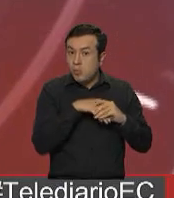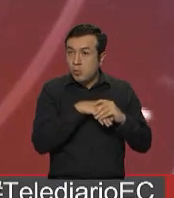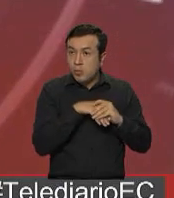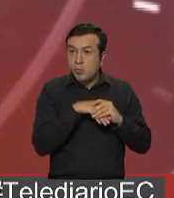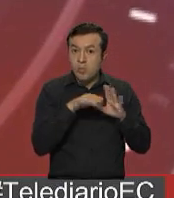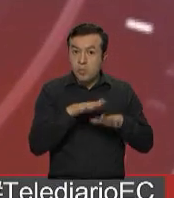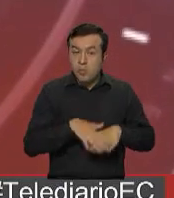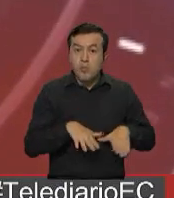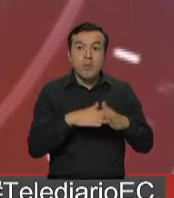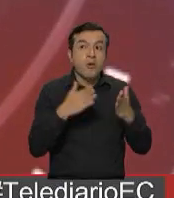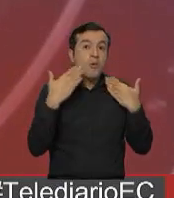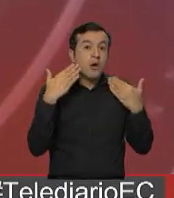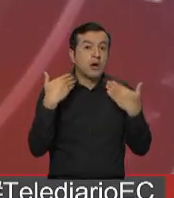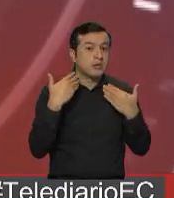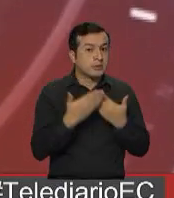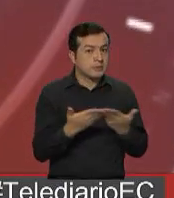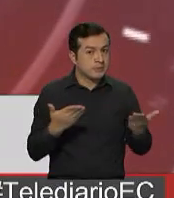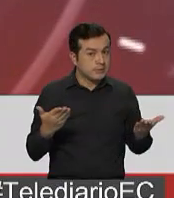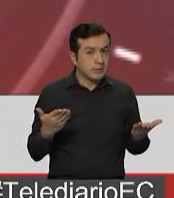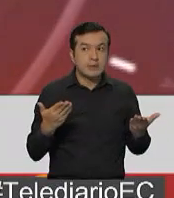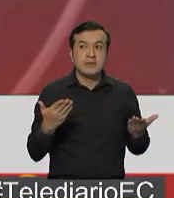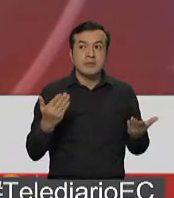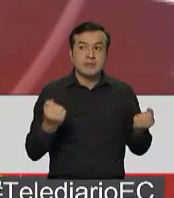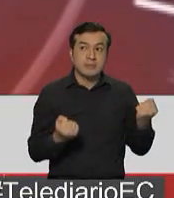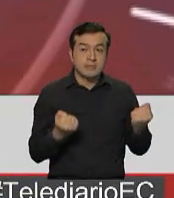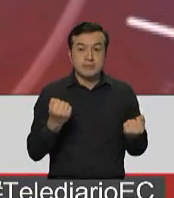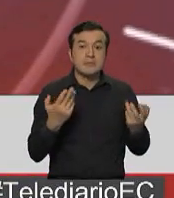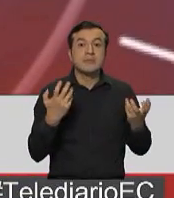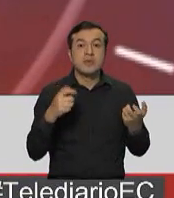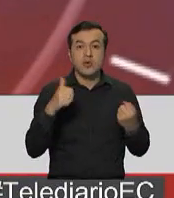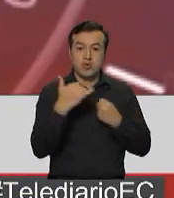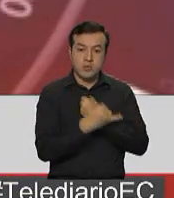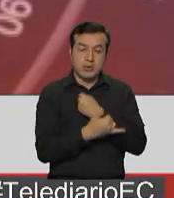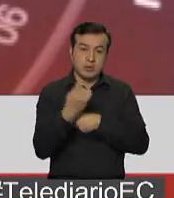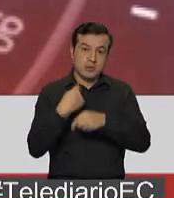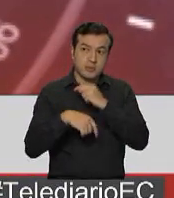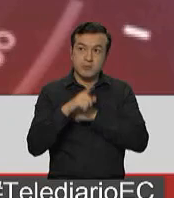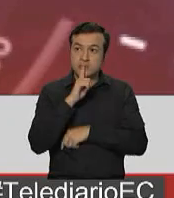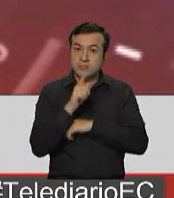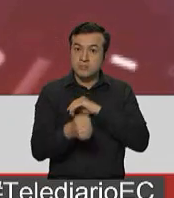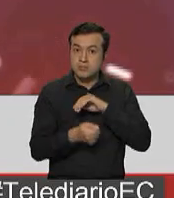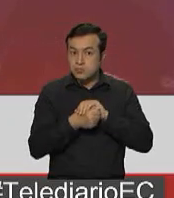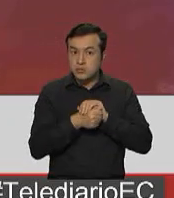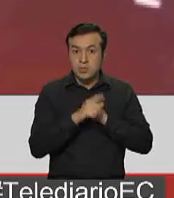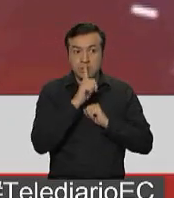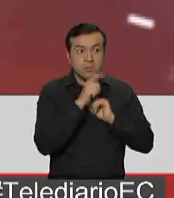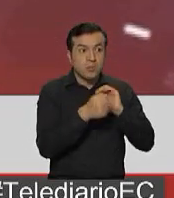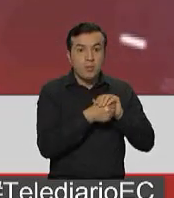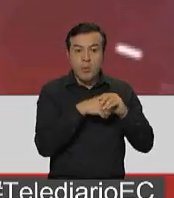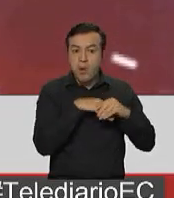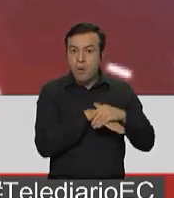marítimo de Guayaquil. El cargamento pretendía ser enviado al exterior bajo la modalidad de gancho ciego.